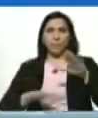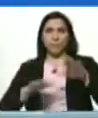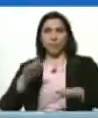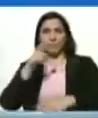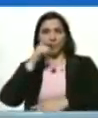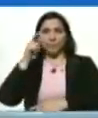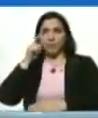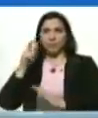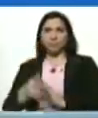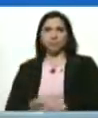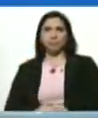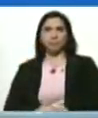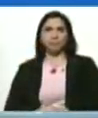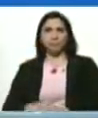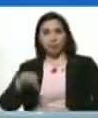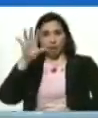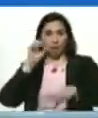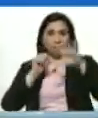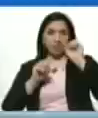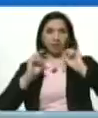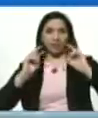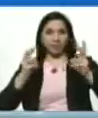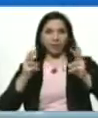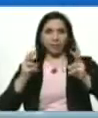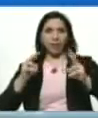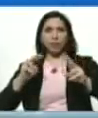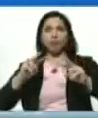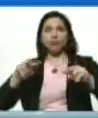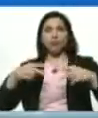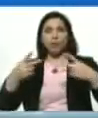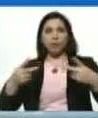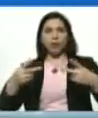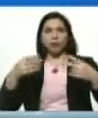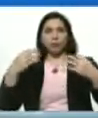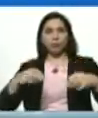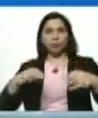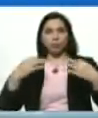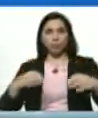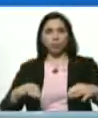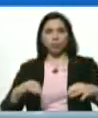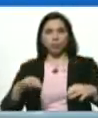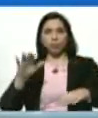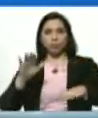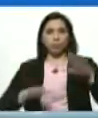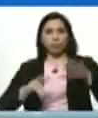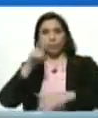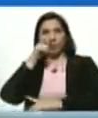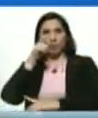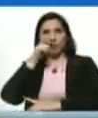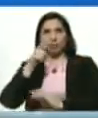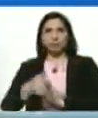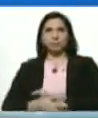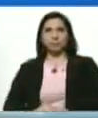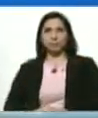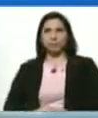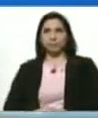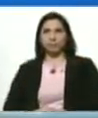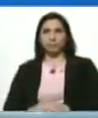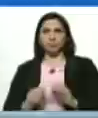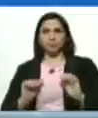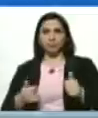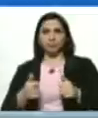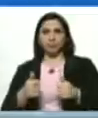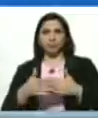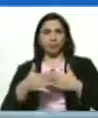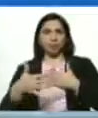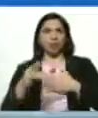vigilada aprendan de ese concepto una nueva normalidad relativa y vigilada que arranca el próximo